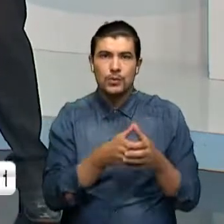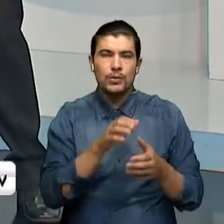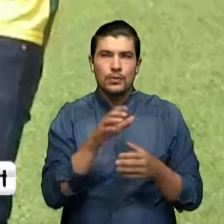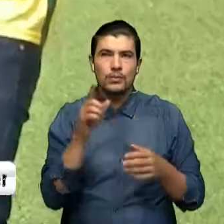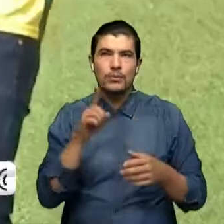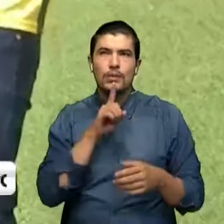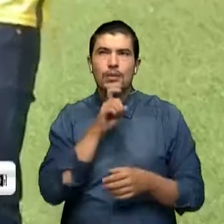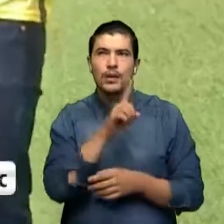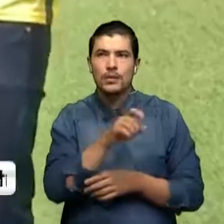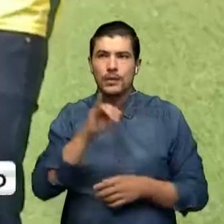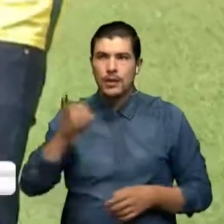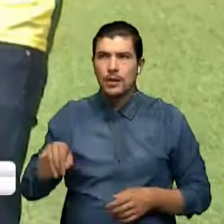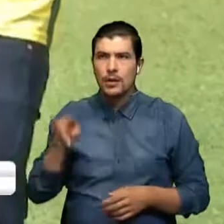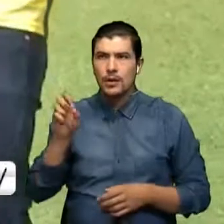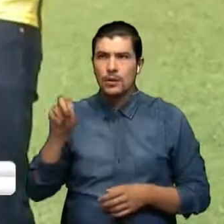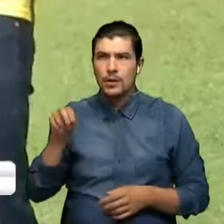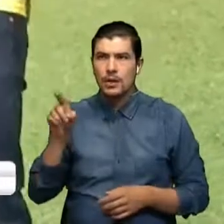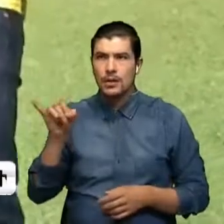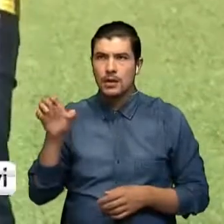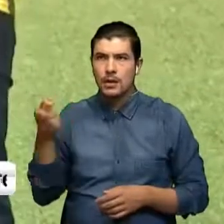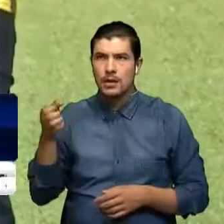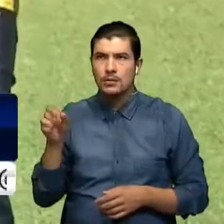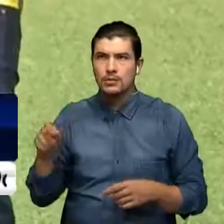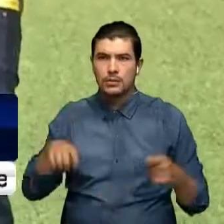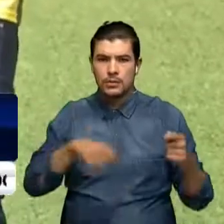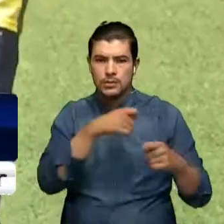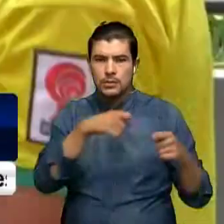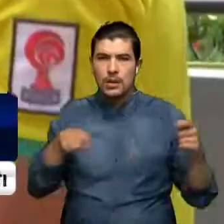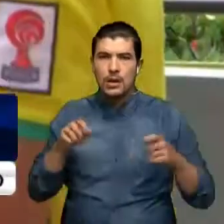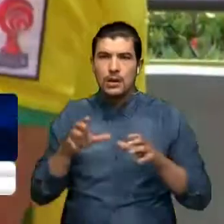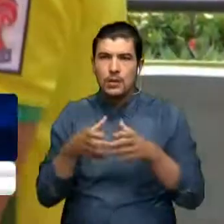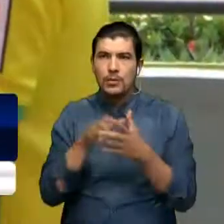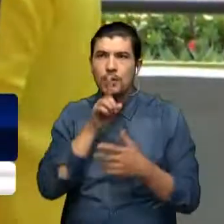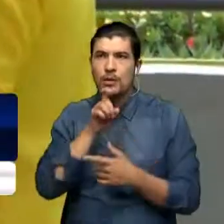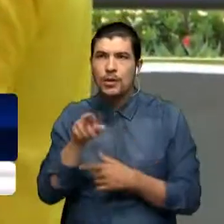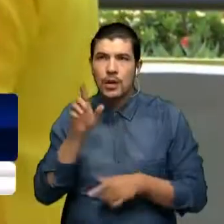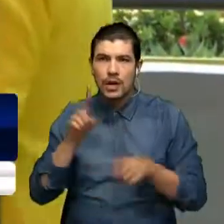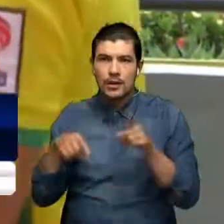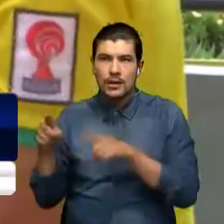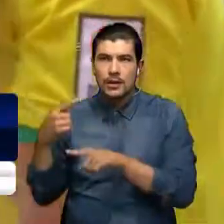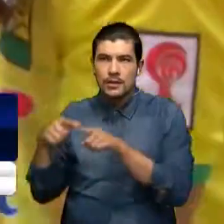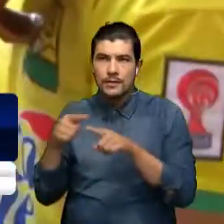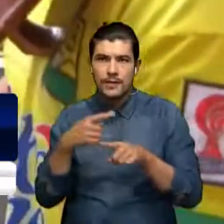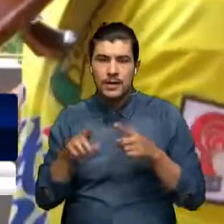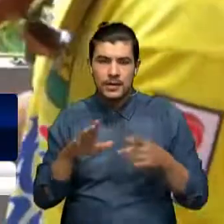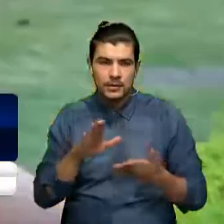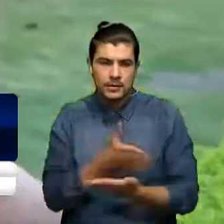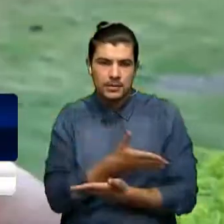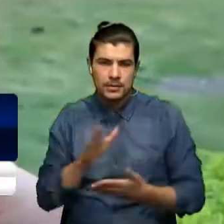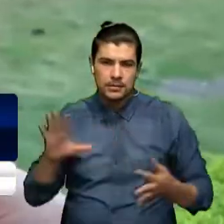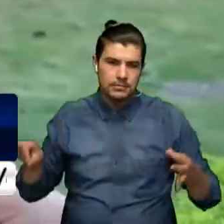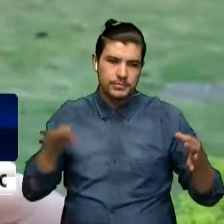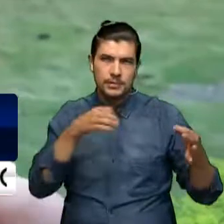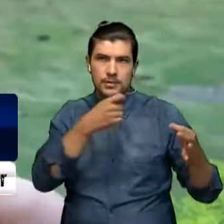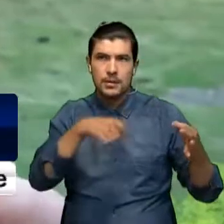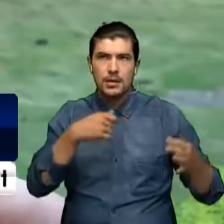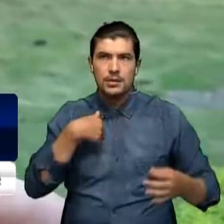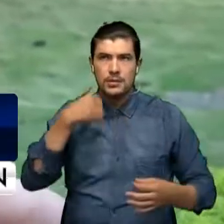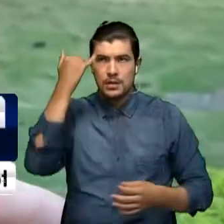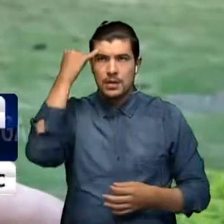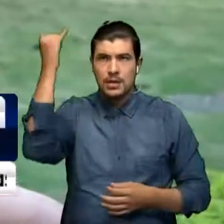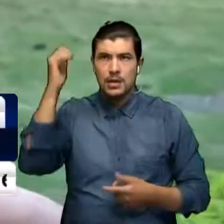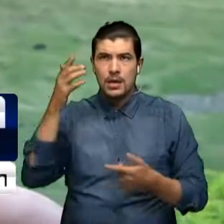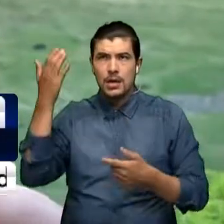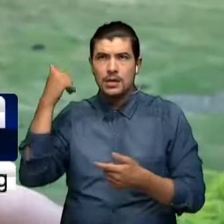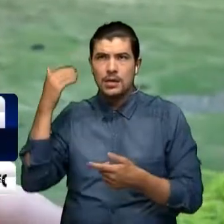juan diego reyes el violinista de atlético bucaramanga área de las canciones del equipo leopard o las ha llevado su instrumento con la iniciativa nace unos